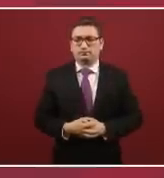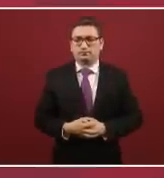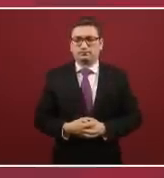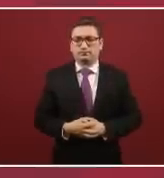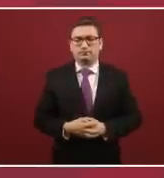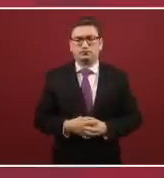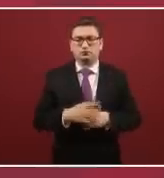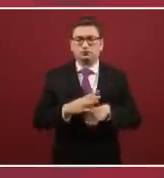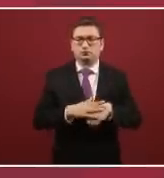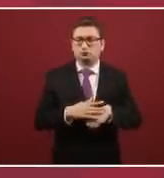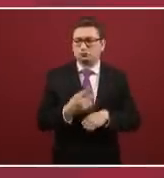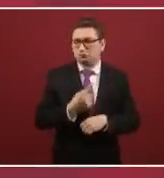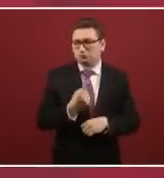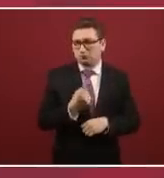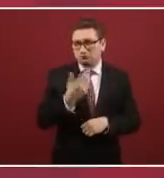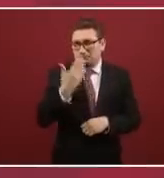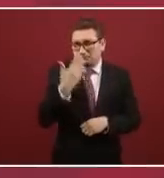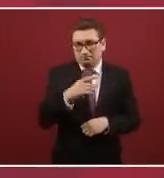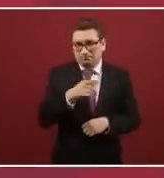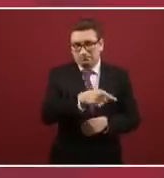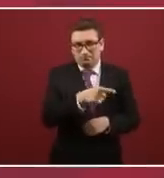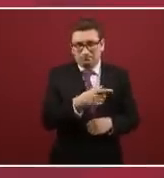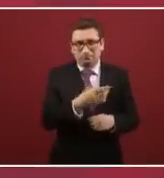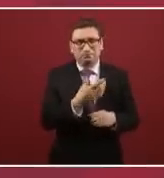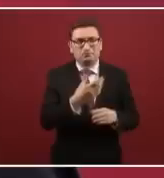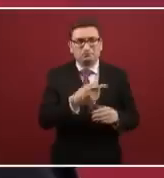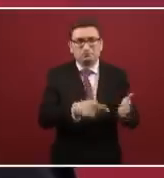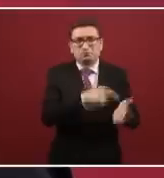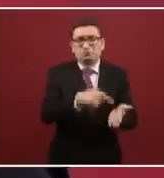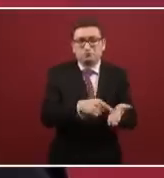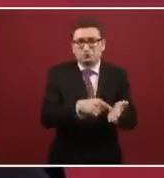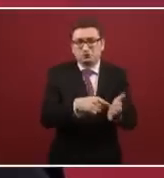porque pues es la historia, es el patrimonio